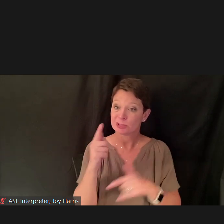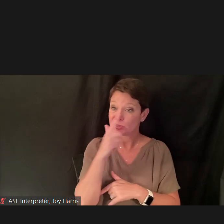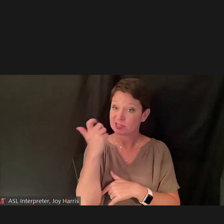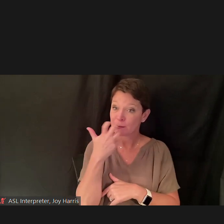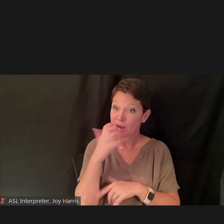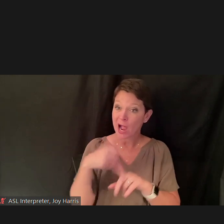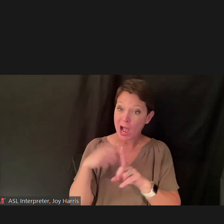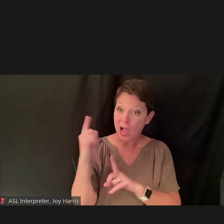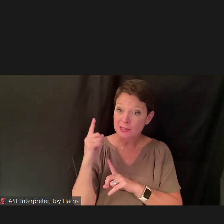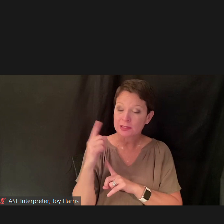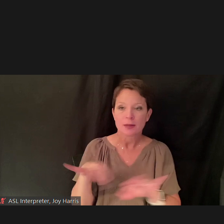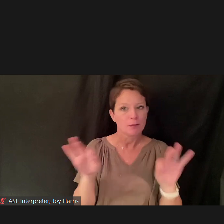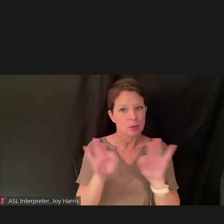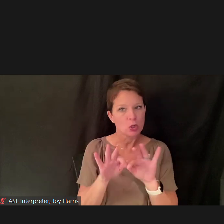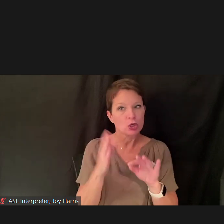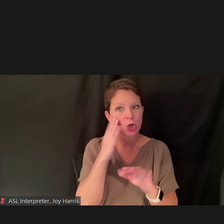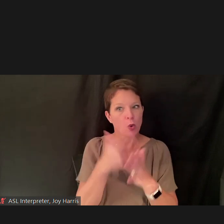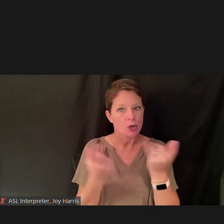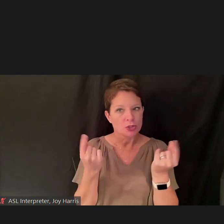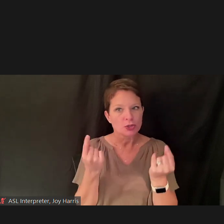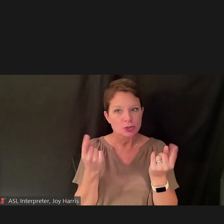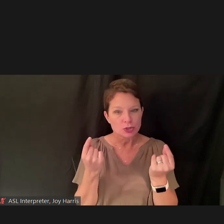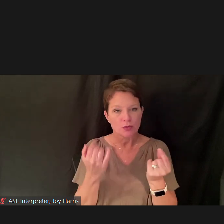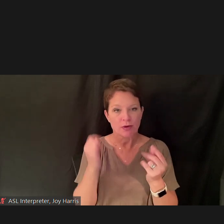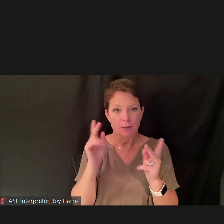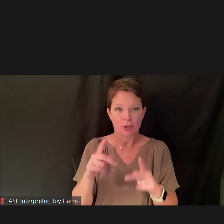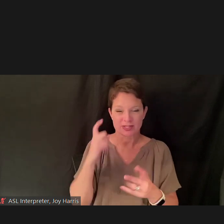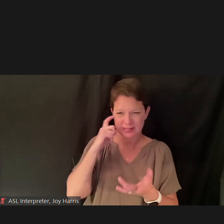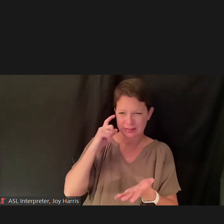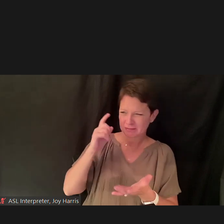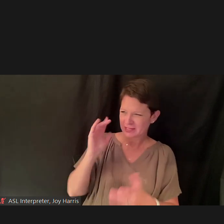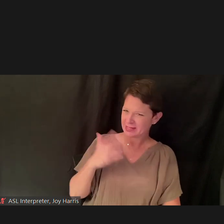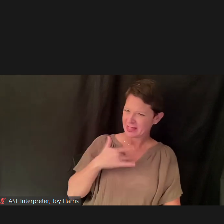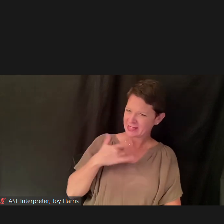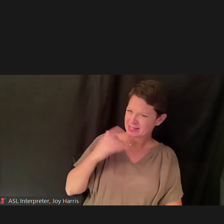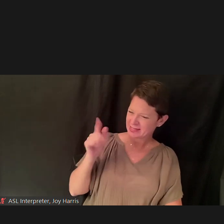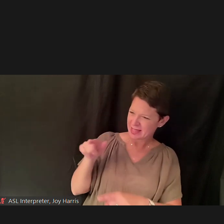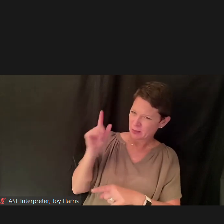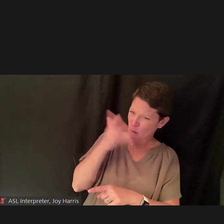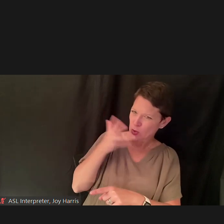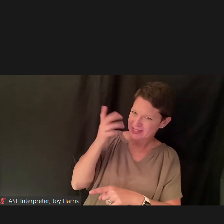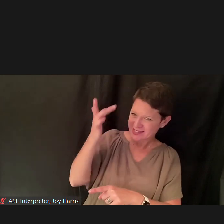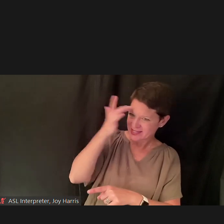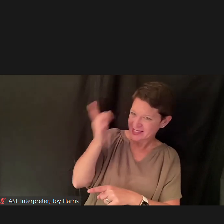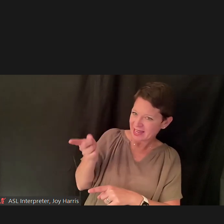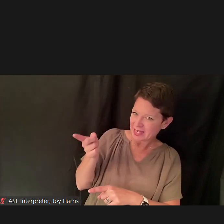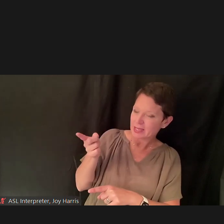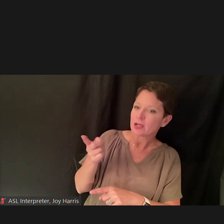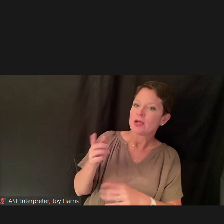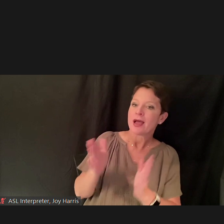Según ya nos acercamos a un clima más caliente,